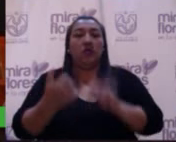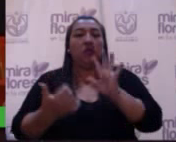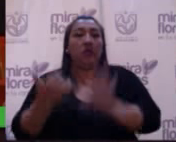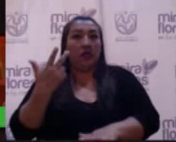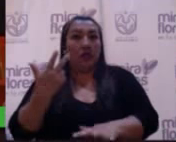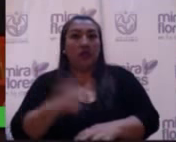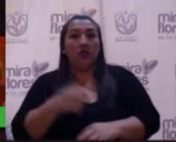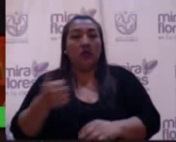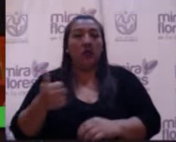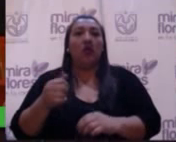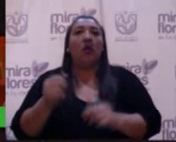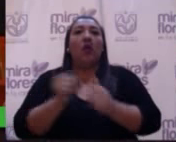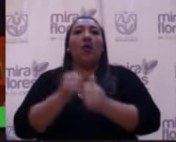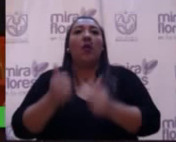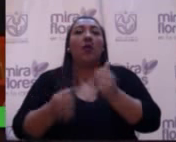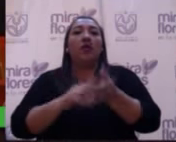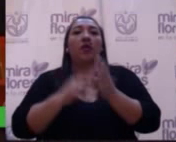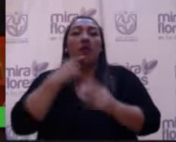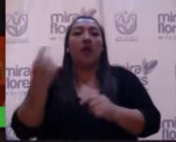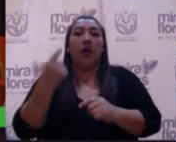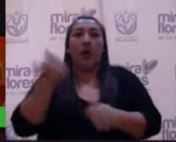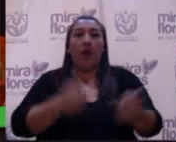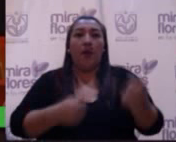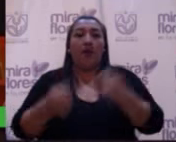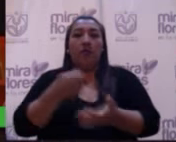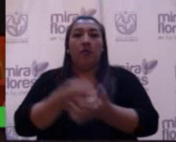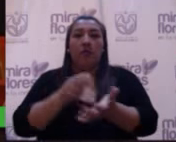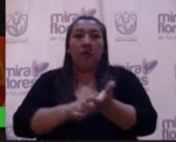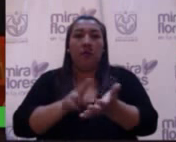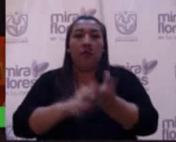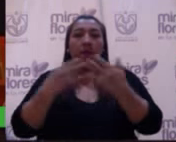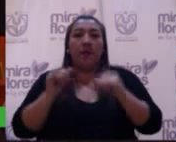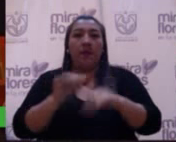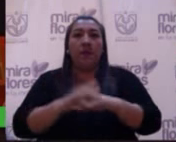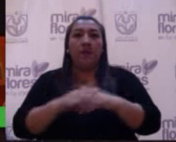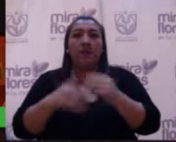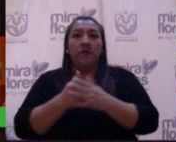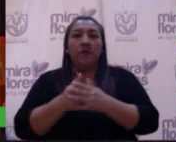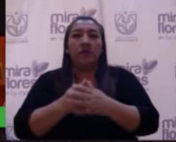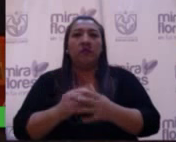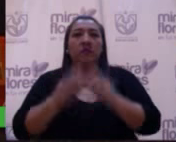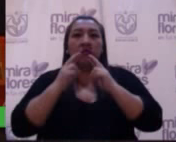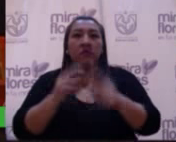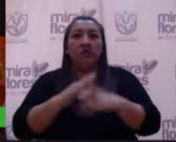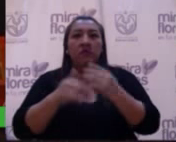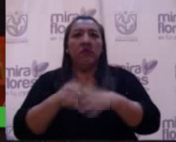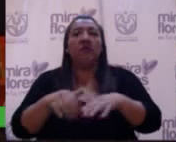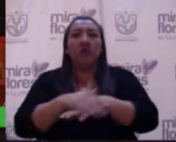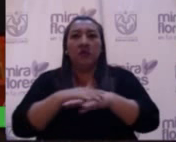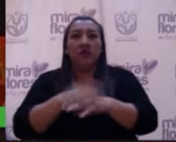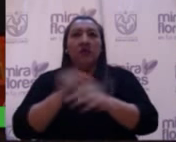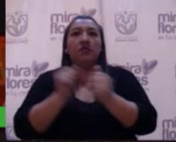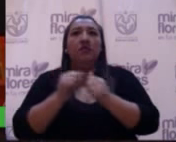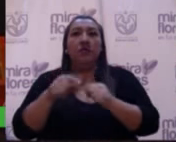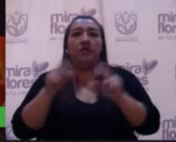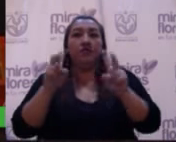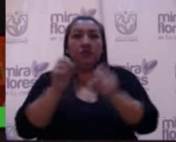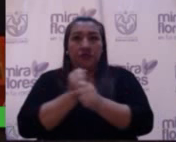313, a través de los cuales la Gerencia de Administración Tributaria informa sobre los resultados de gestión en materia de